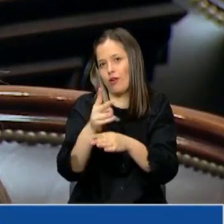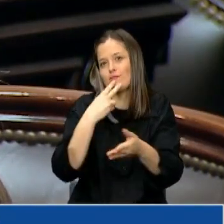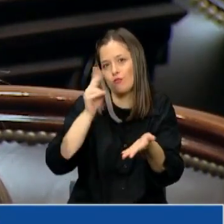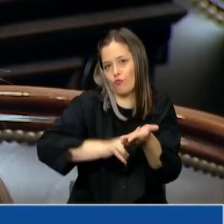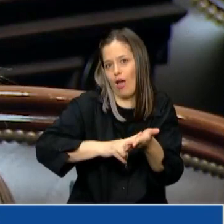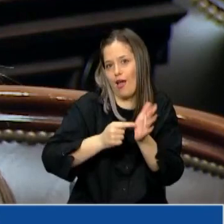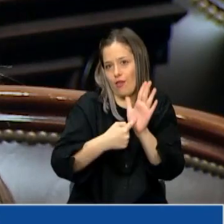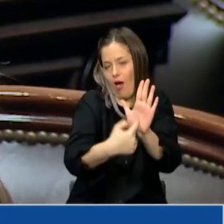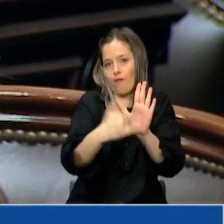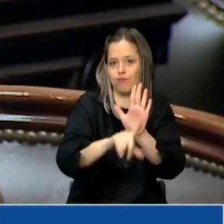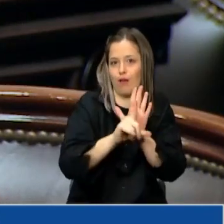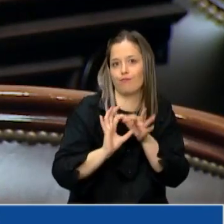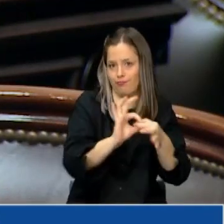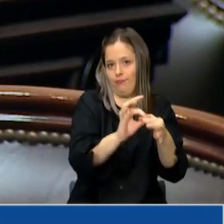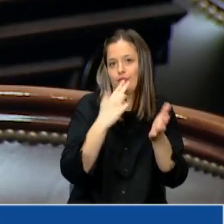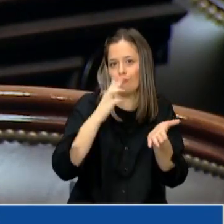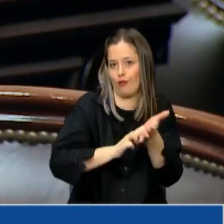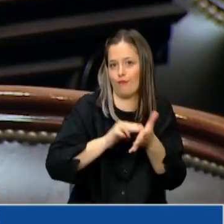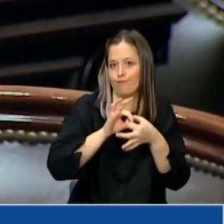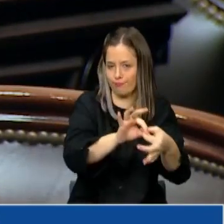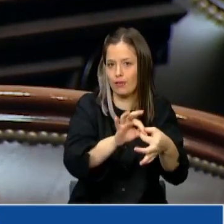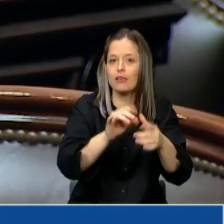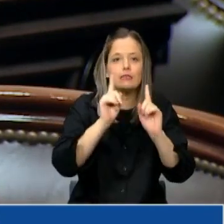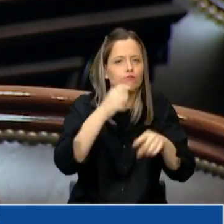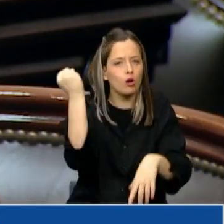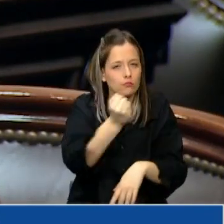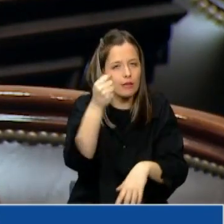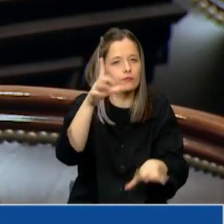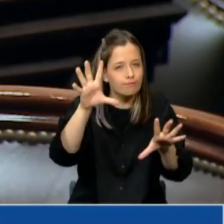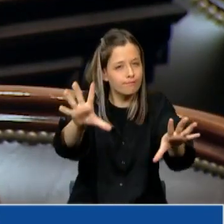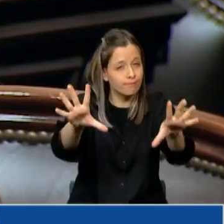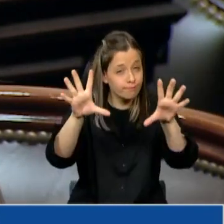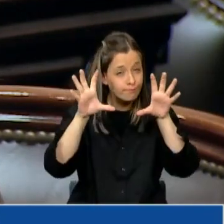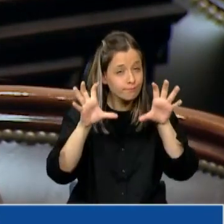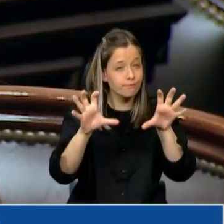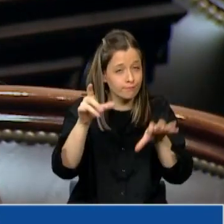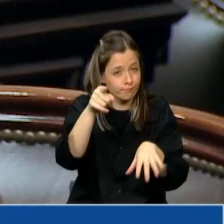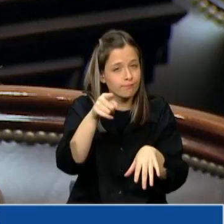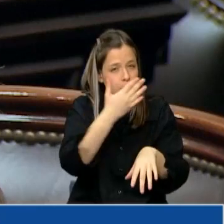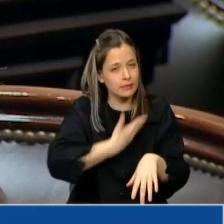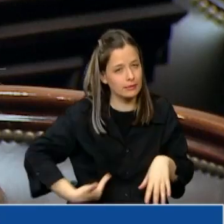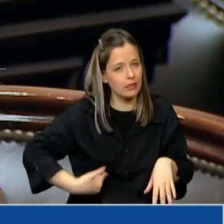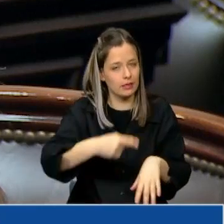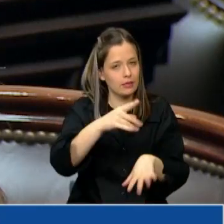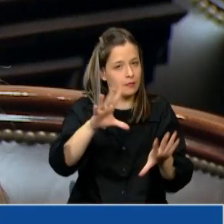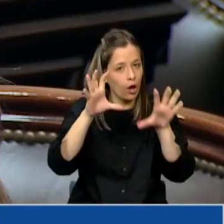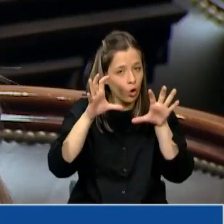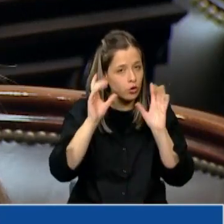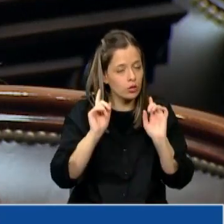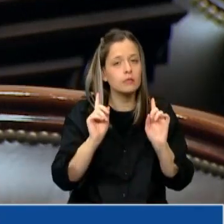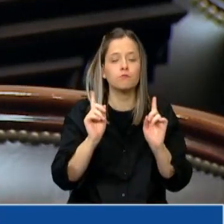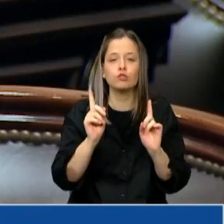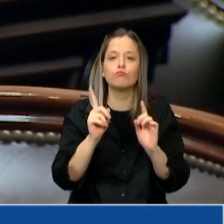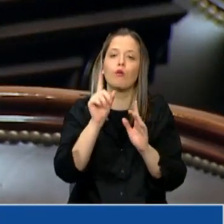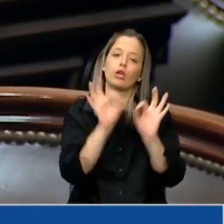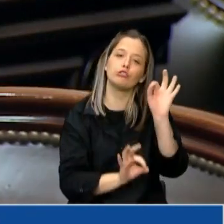tributaria. Pero lo que no podemos olvidar, y aquí sí, señor presidente, yo debo tener un señalamiento al proyecto,